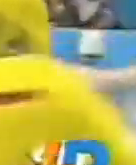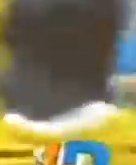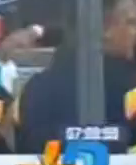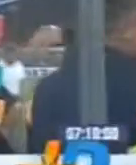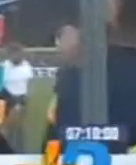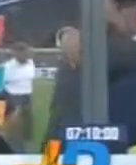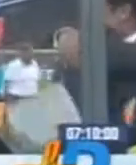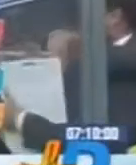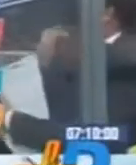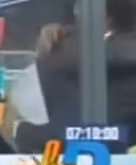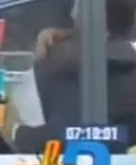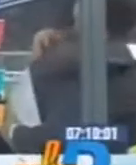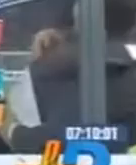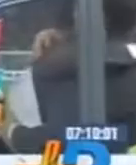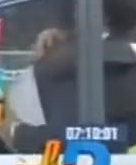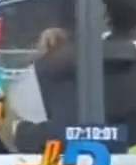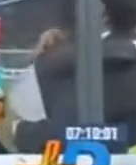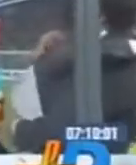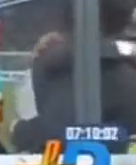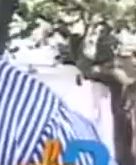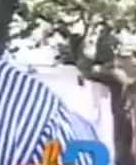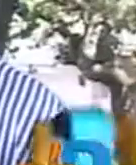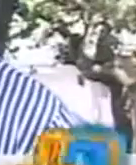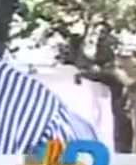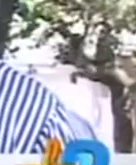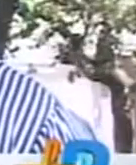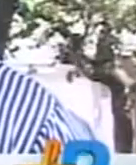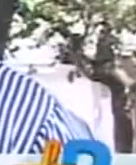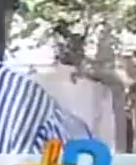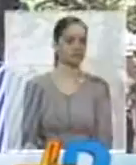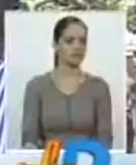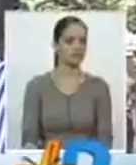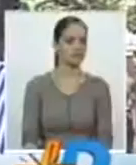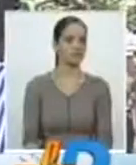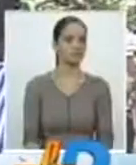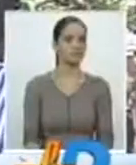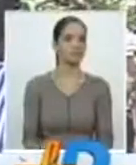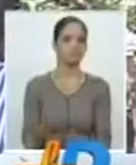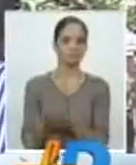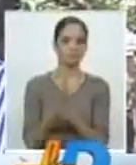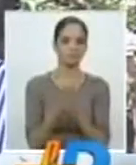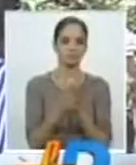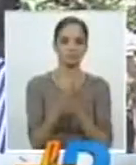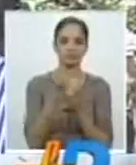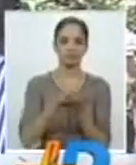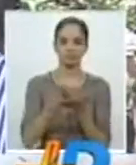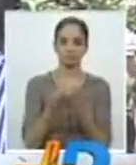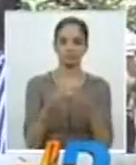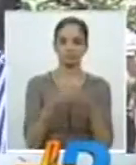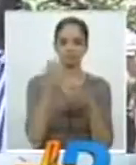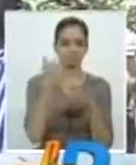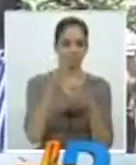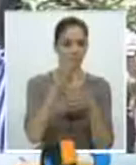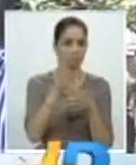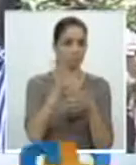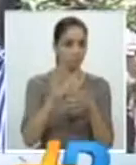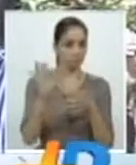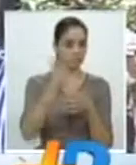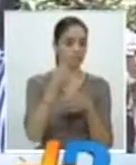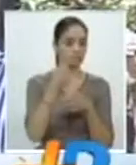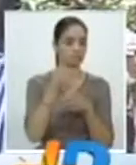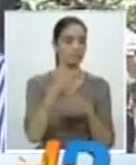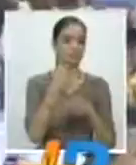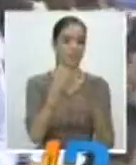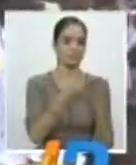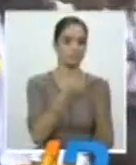profesor Pekerman siguen siendo favorables para la selección. En un 90% favorece a Pekerman. Yo, o sea,